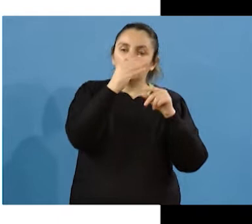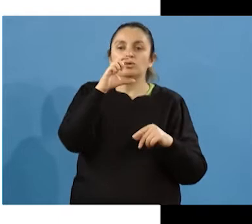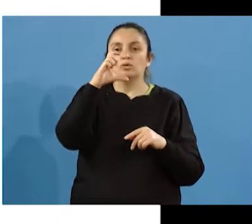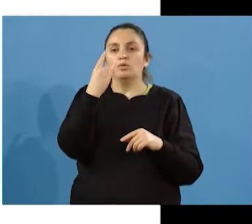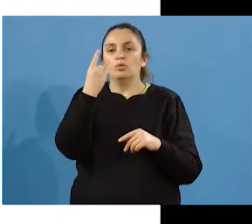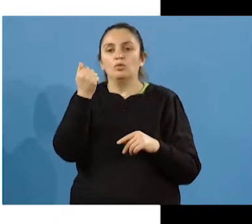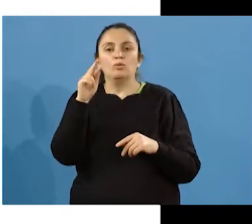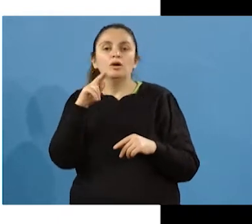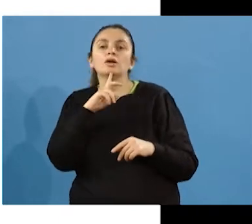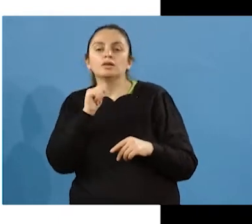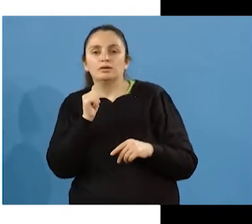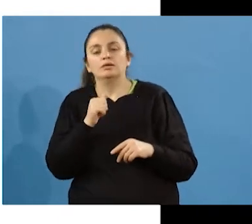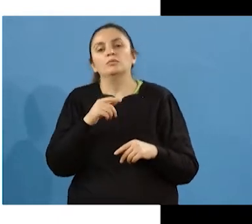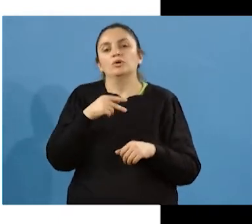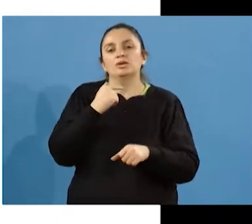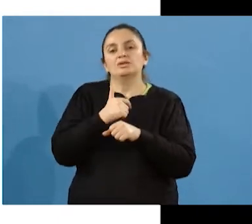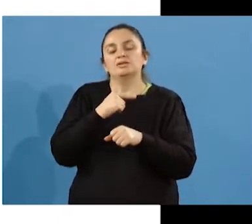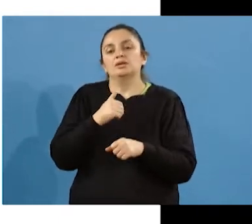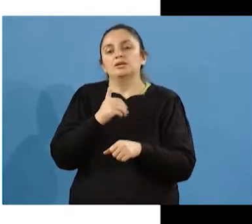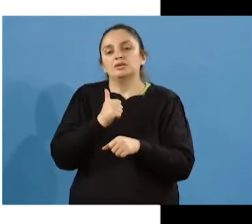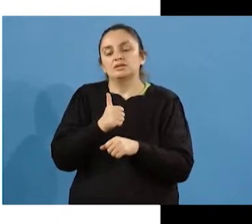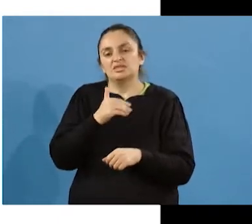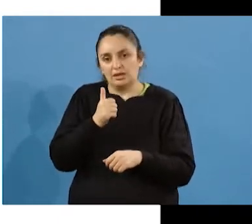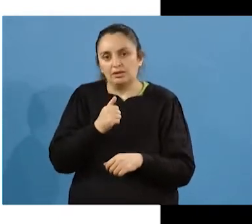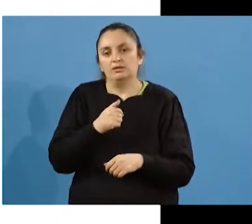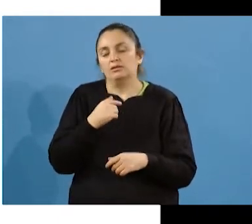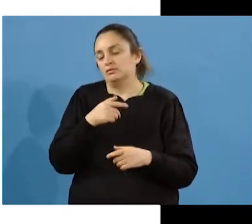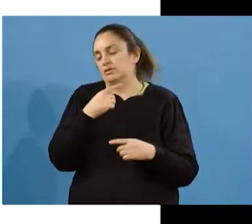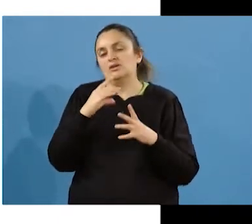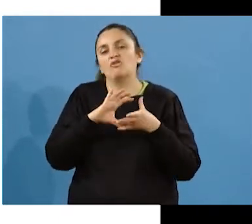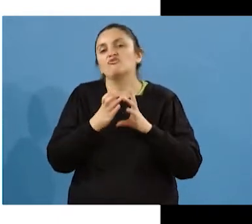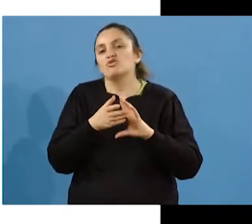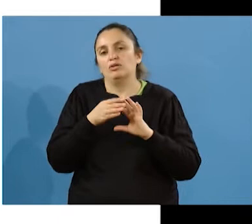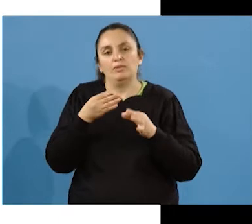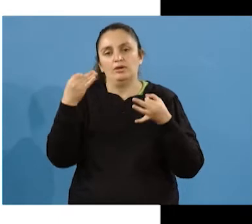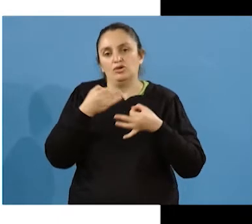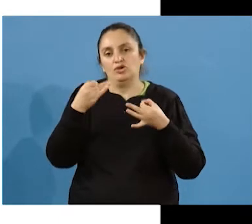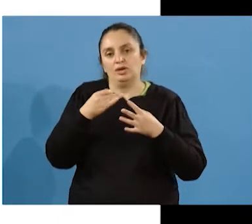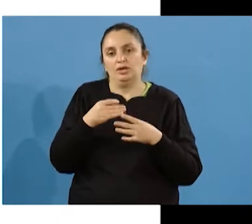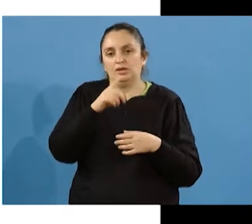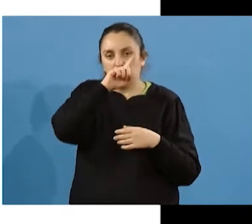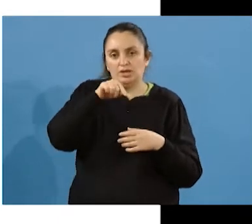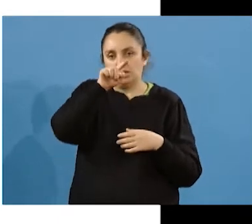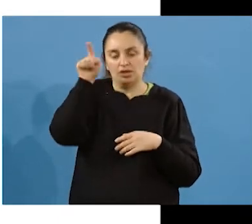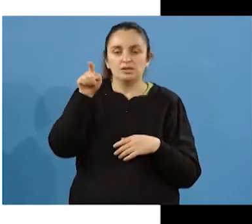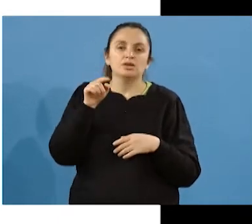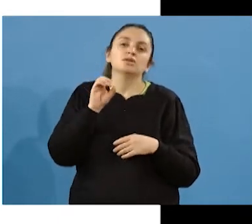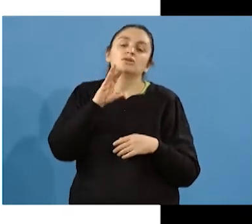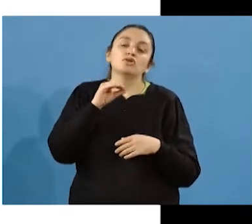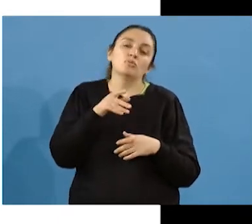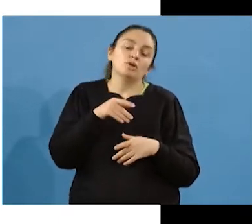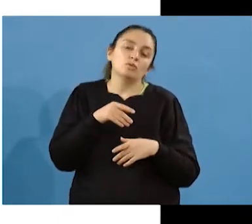raíz está y esa es la forma correcta de nombrar las raíces cuando las las las ponemos en